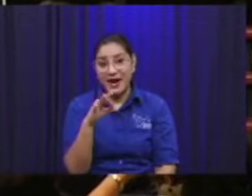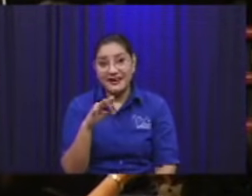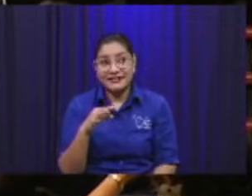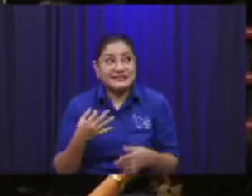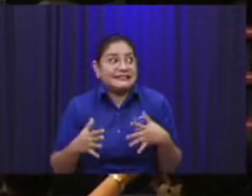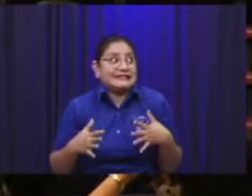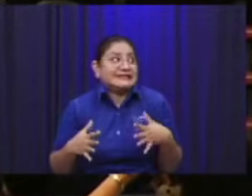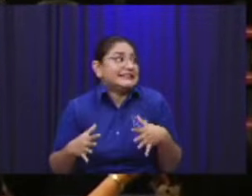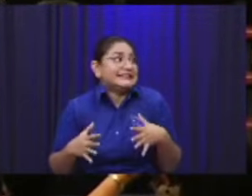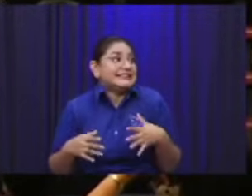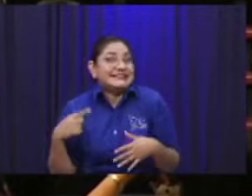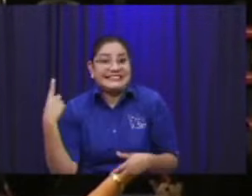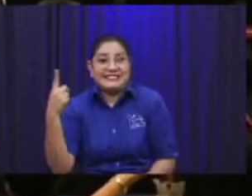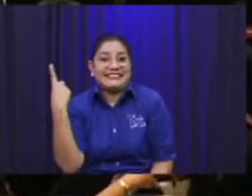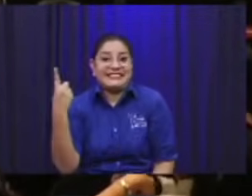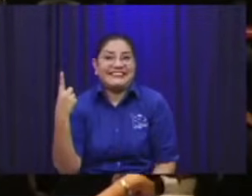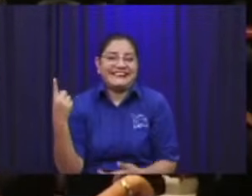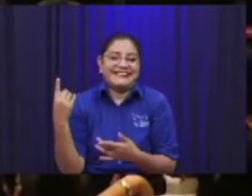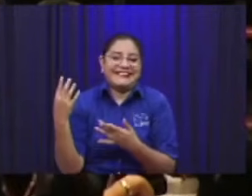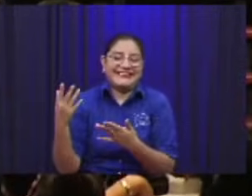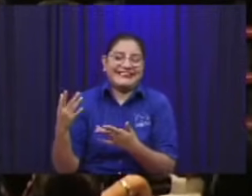le espera también más